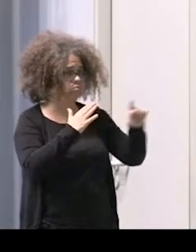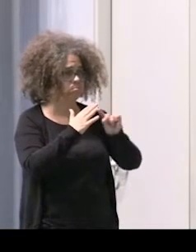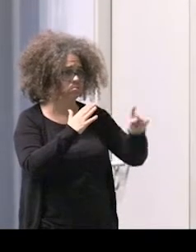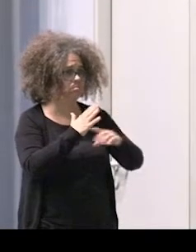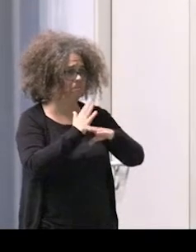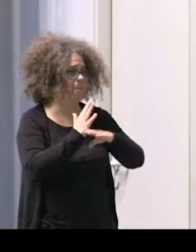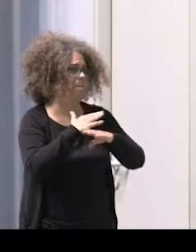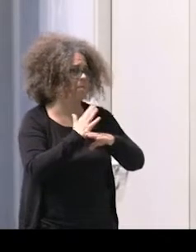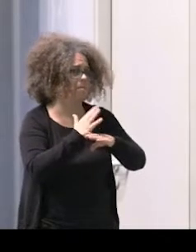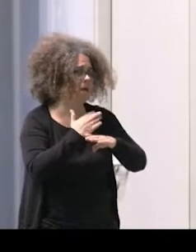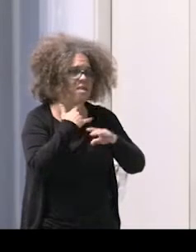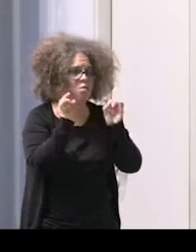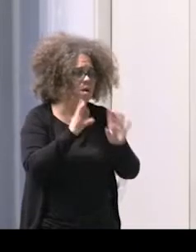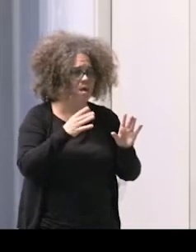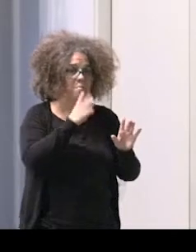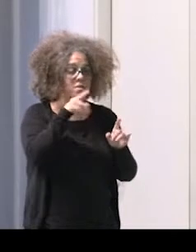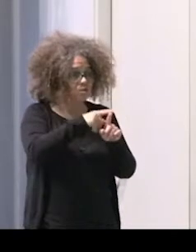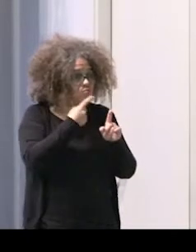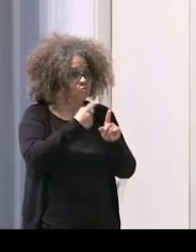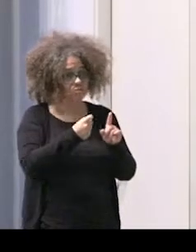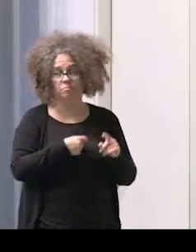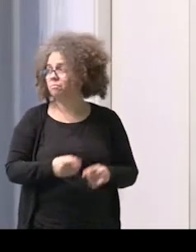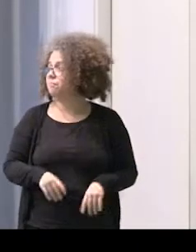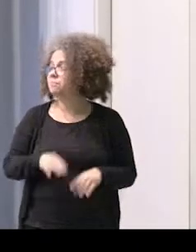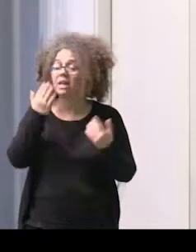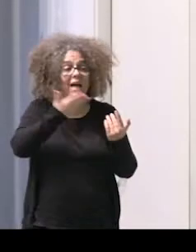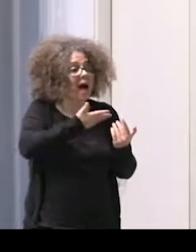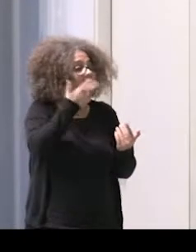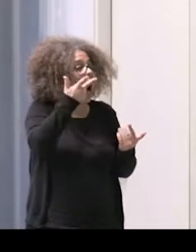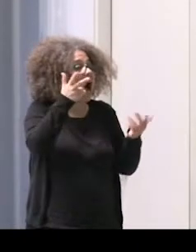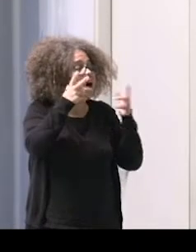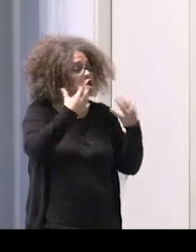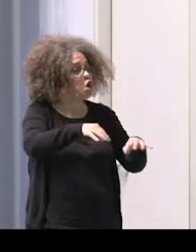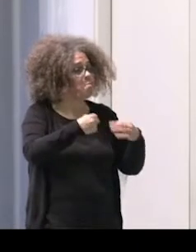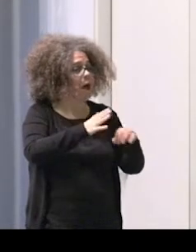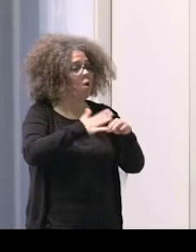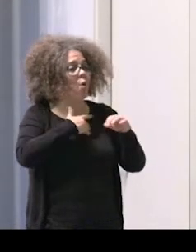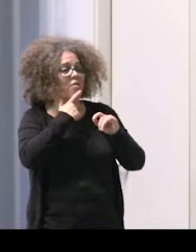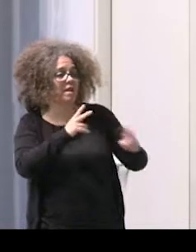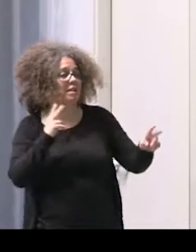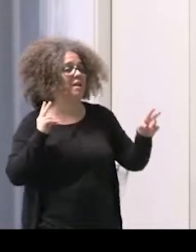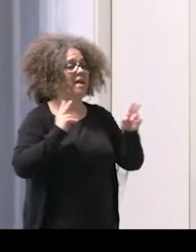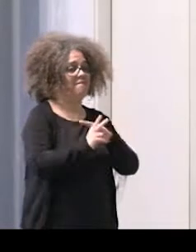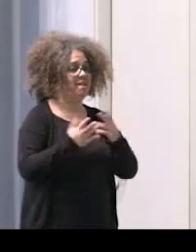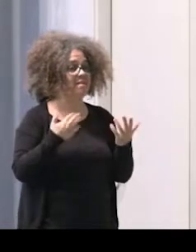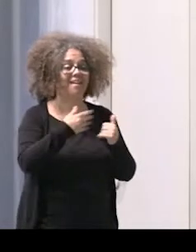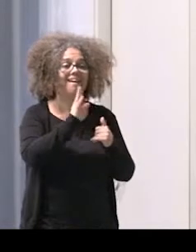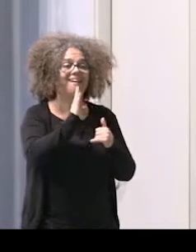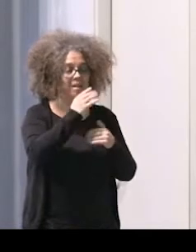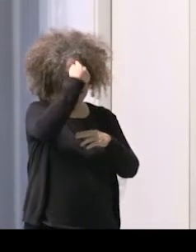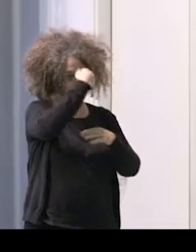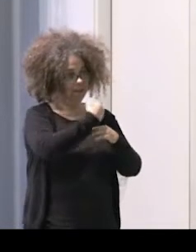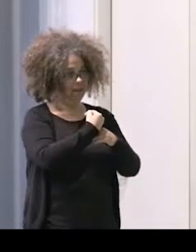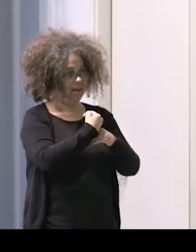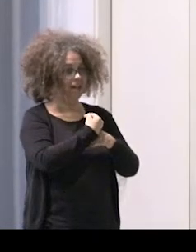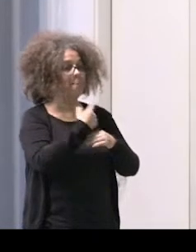esto ocurre cuando hay ruido. En personas con audición normal. En cambio, cuando se activa el reflejo eferente, este que poseemos las personas no